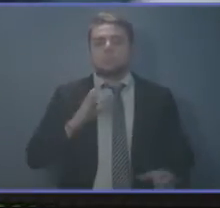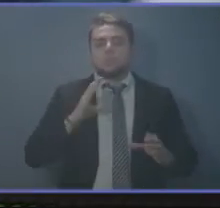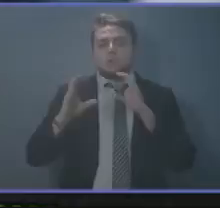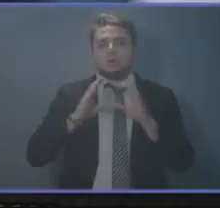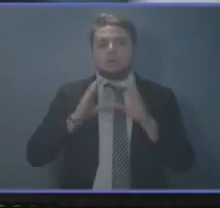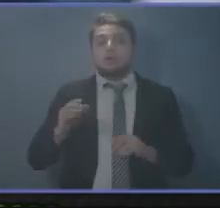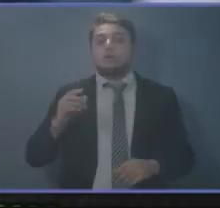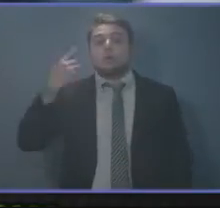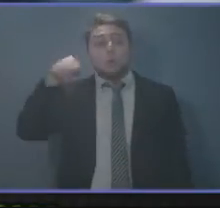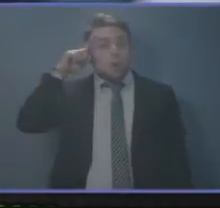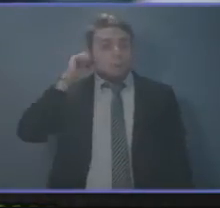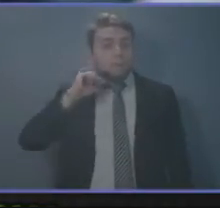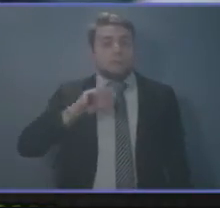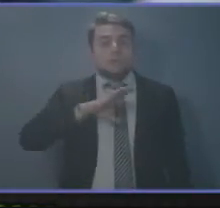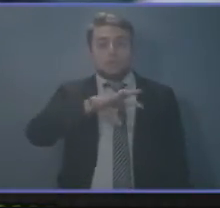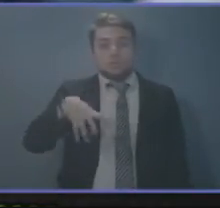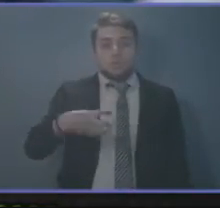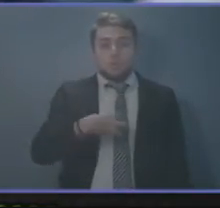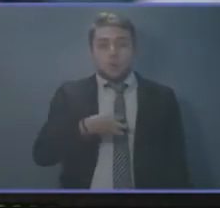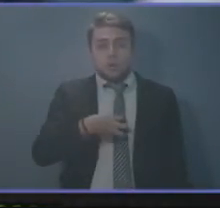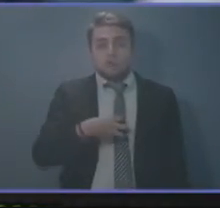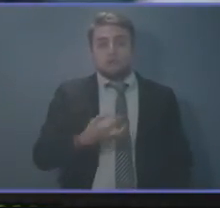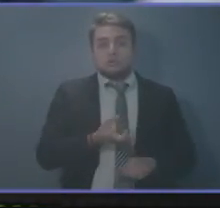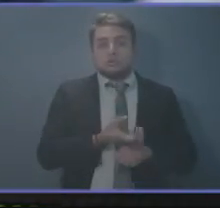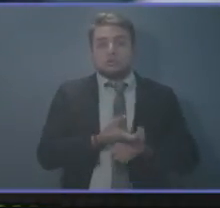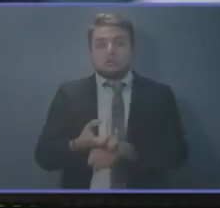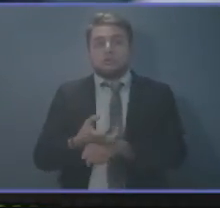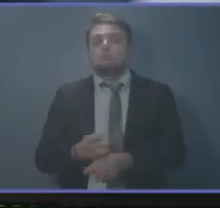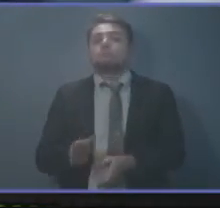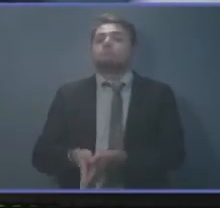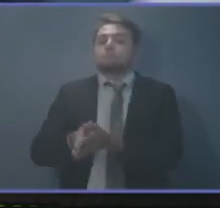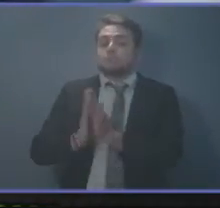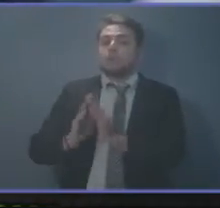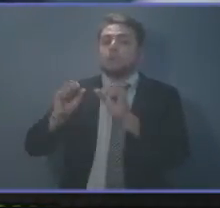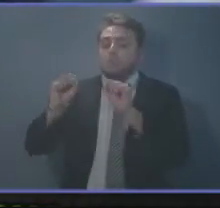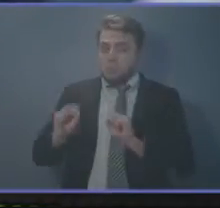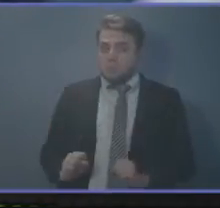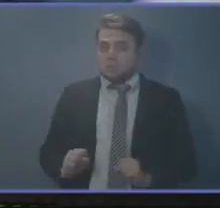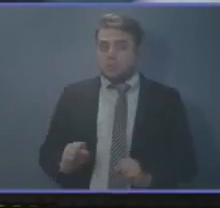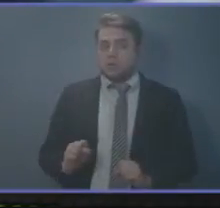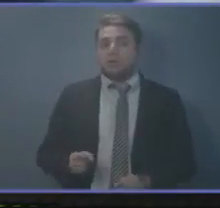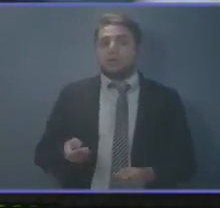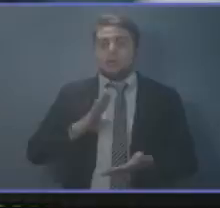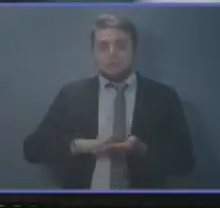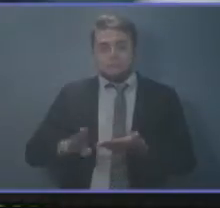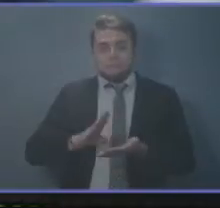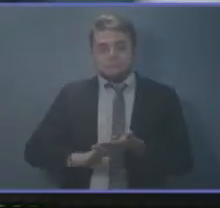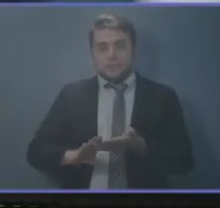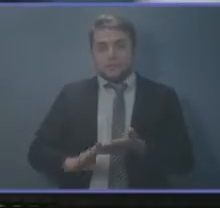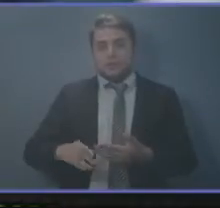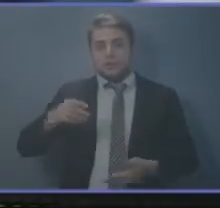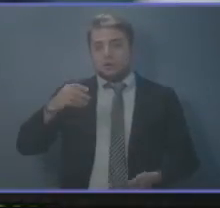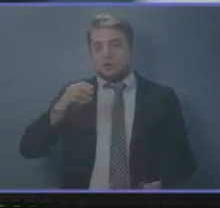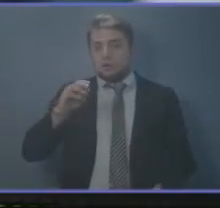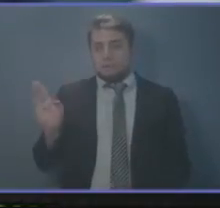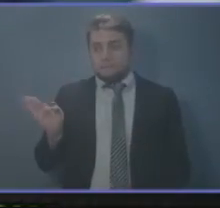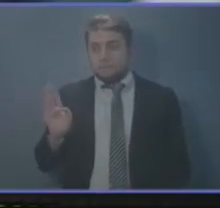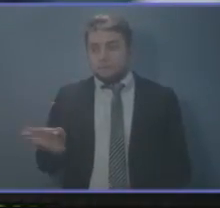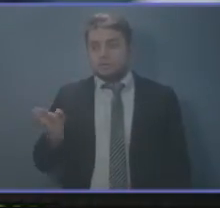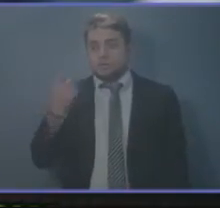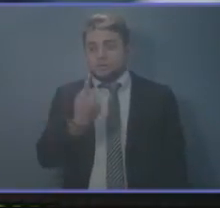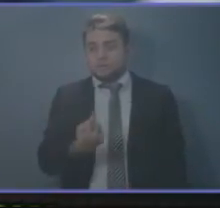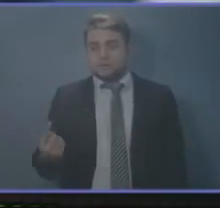transporte público solicitar que se incremente el costo del pasaje a la población salvadoreña.